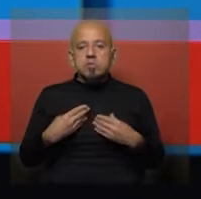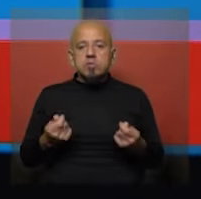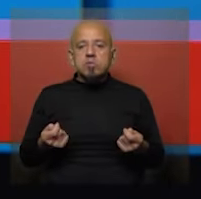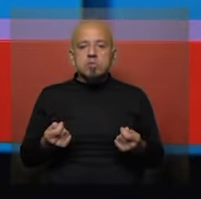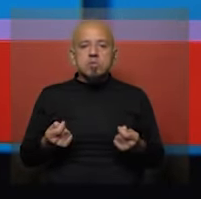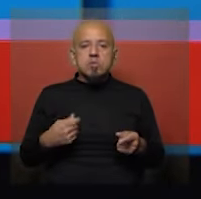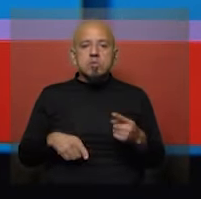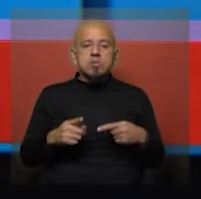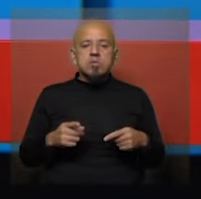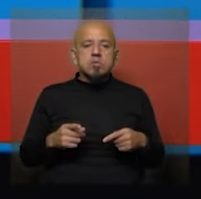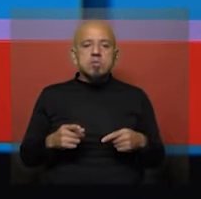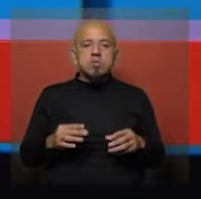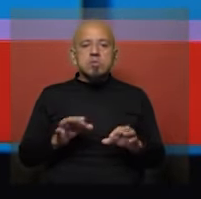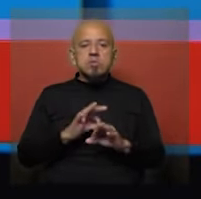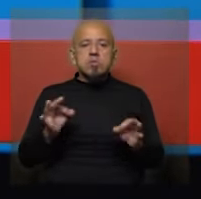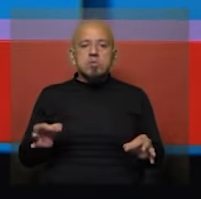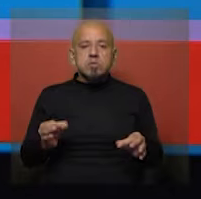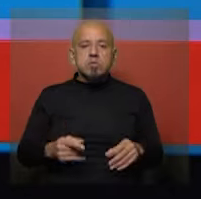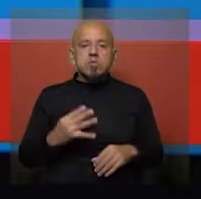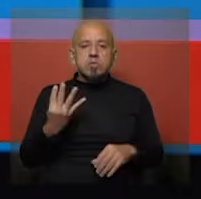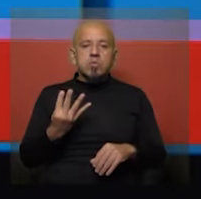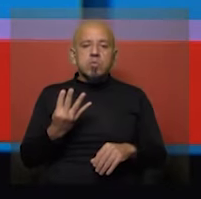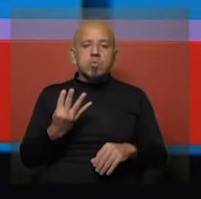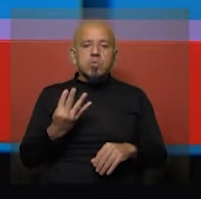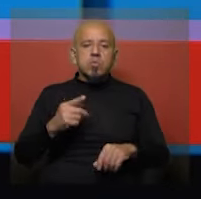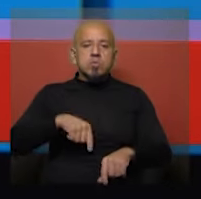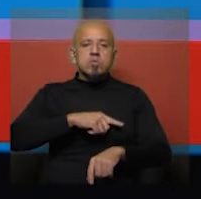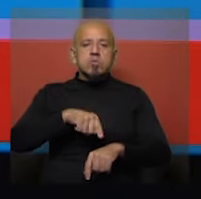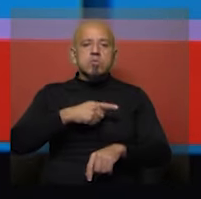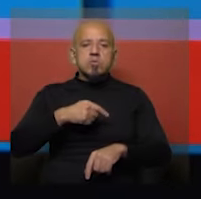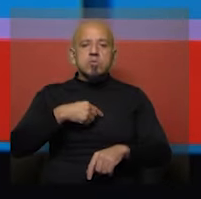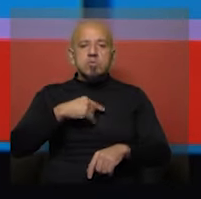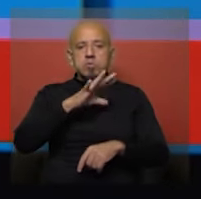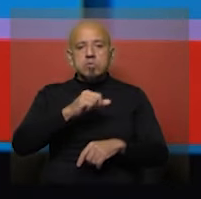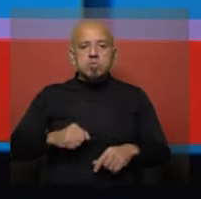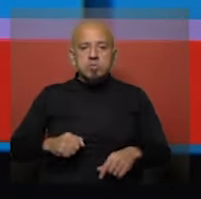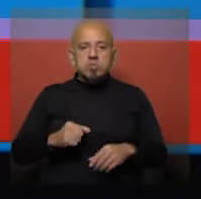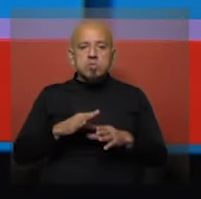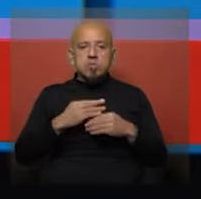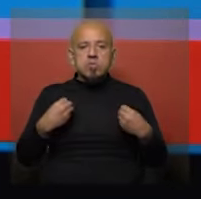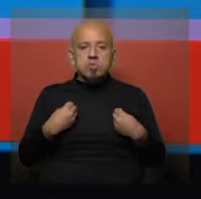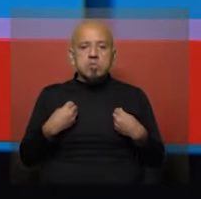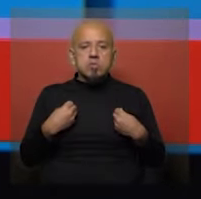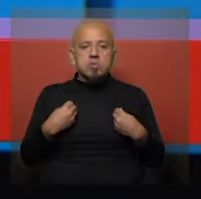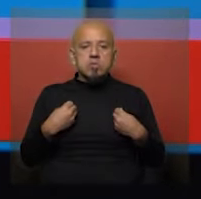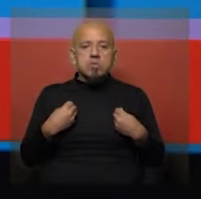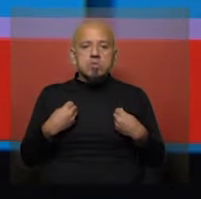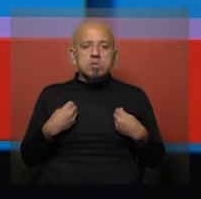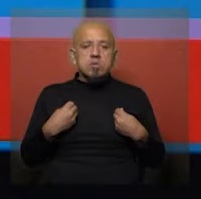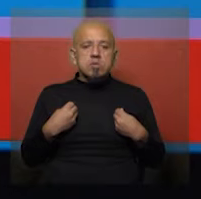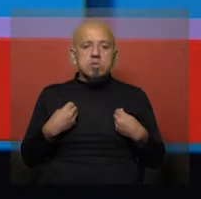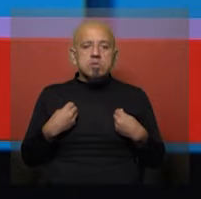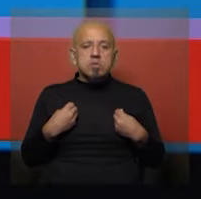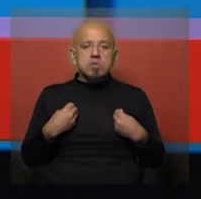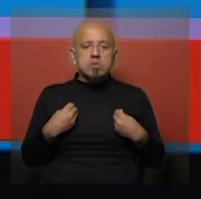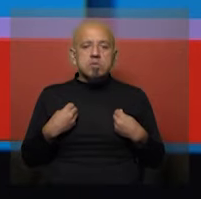se quiebran emocionalmente o están 4 horas ahí tengo que ir a buscar a mis hijos a la escuela me dicen y yo qué le voy a decir se